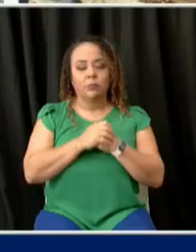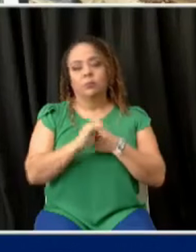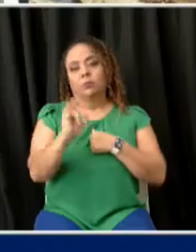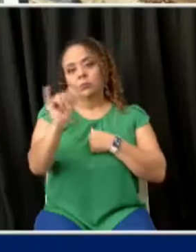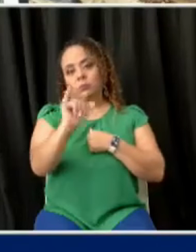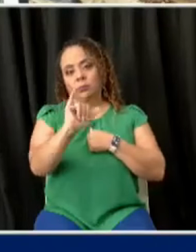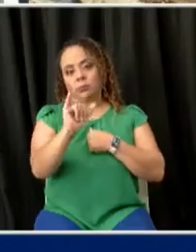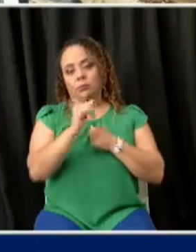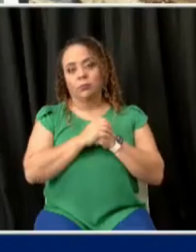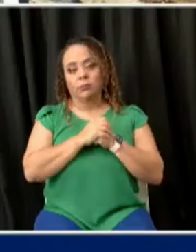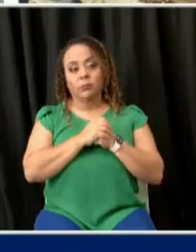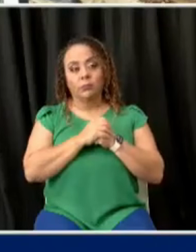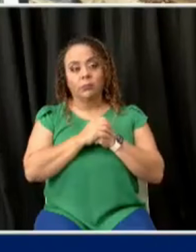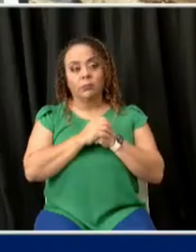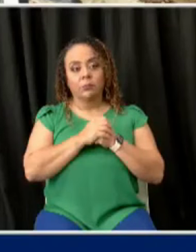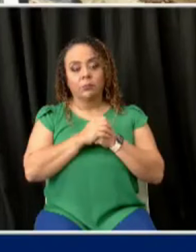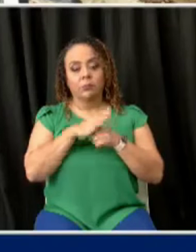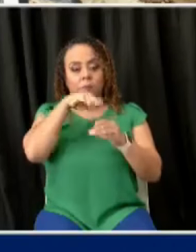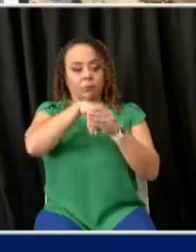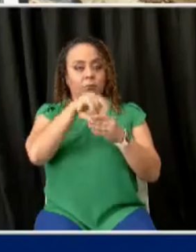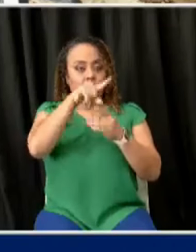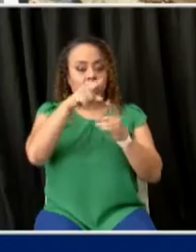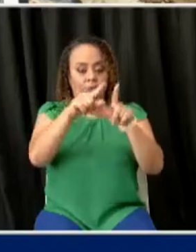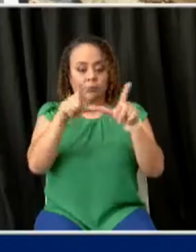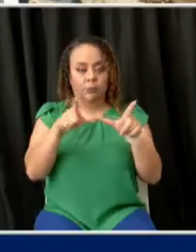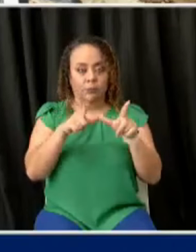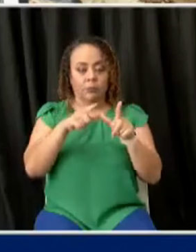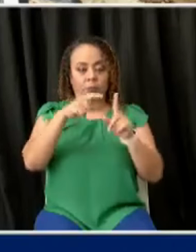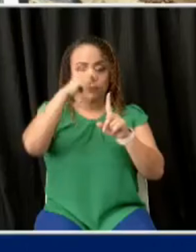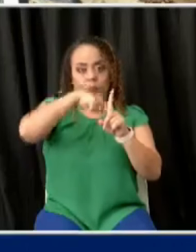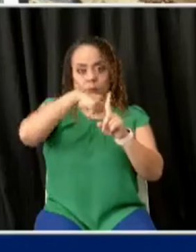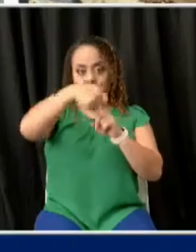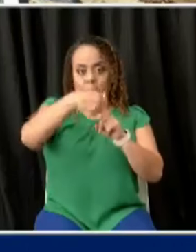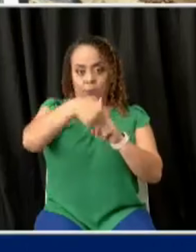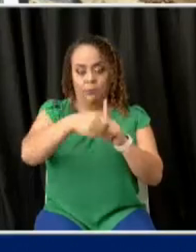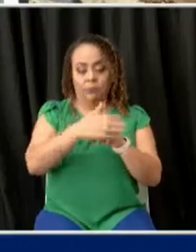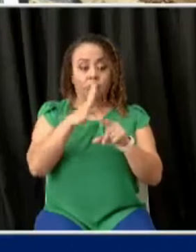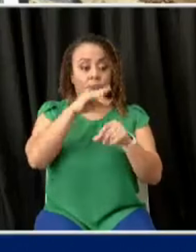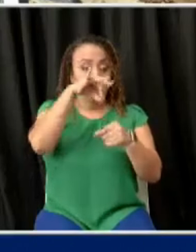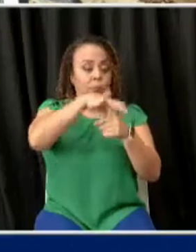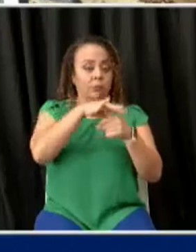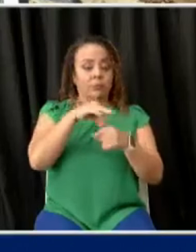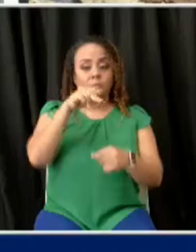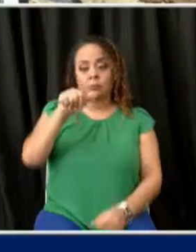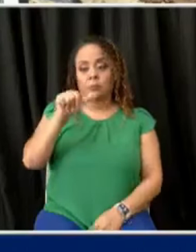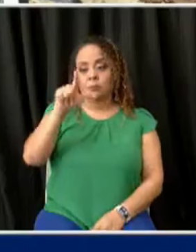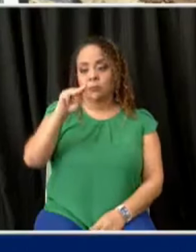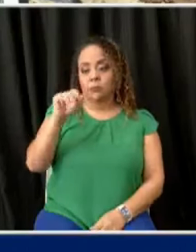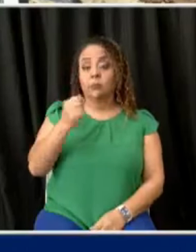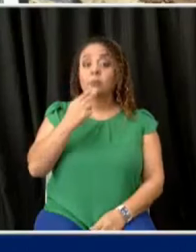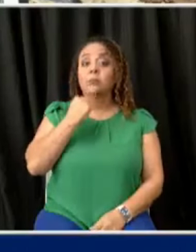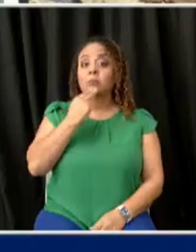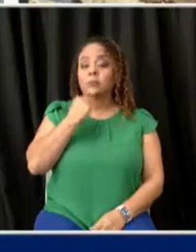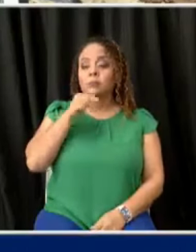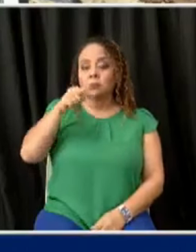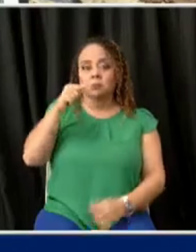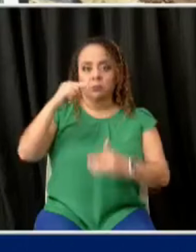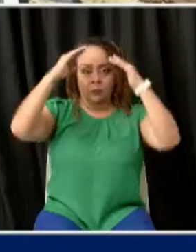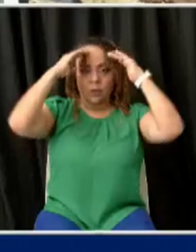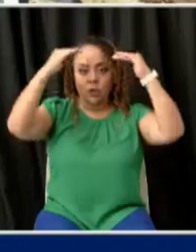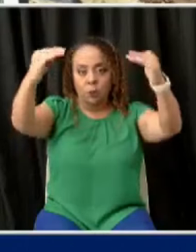también dentro de un bananal o de una plantación de palma de azúcar, donde estás a la